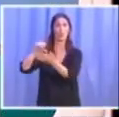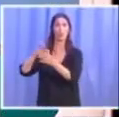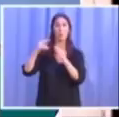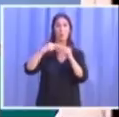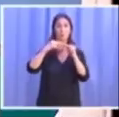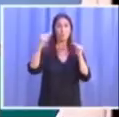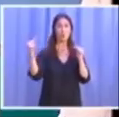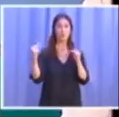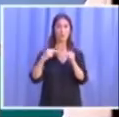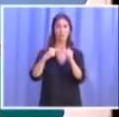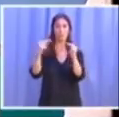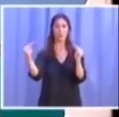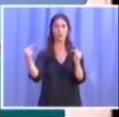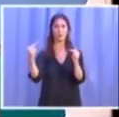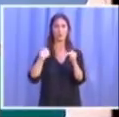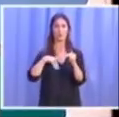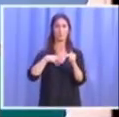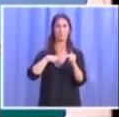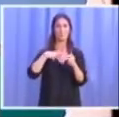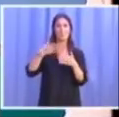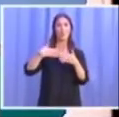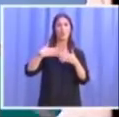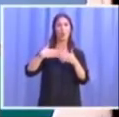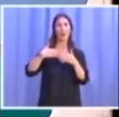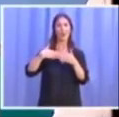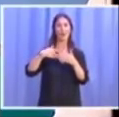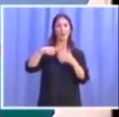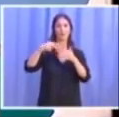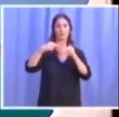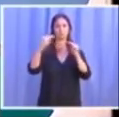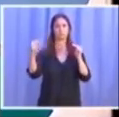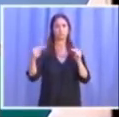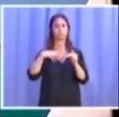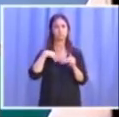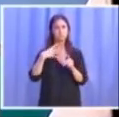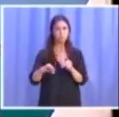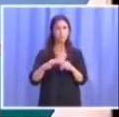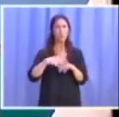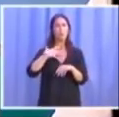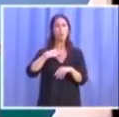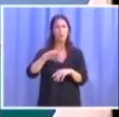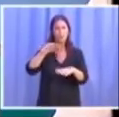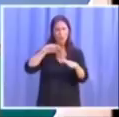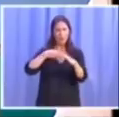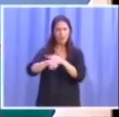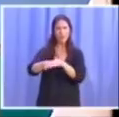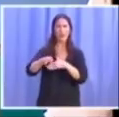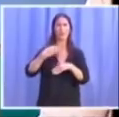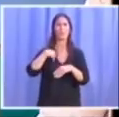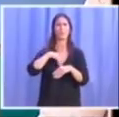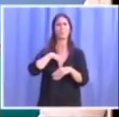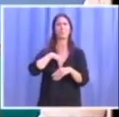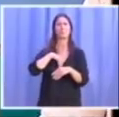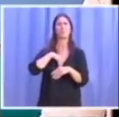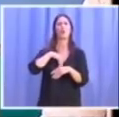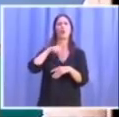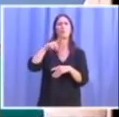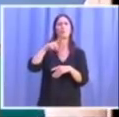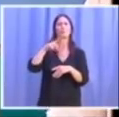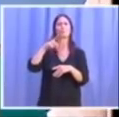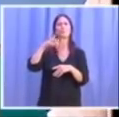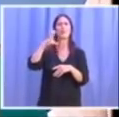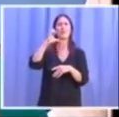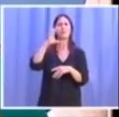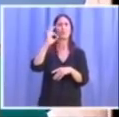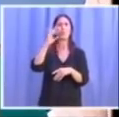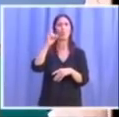están debajo, por ejemplo, a la altura del Corral del Carbón. Y se puede además entrar por el Escudo del Carmen o entrar por